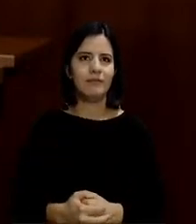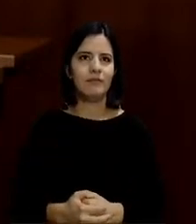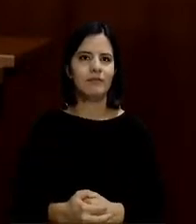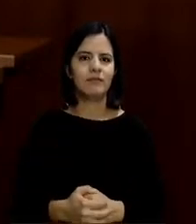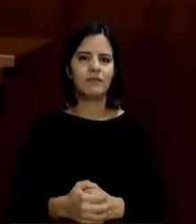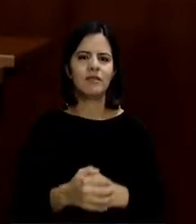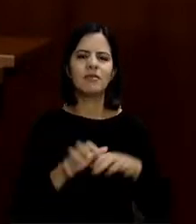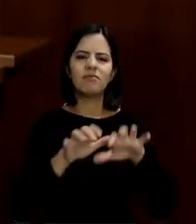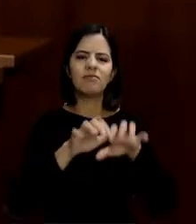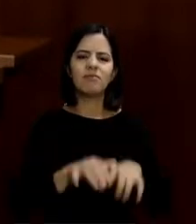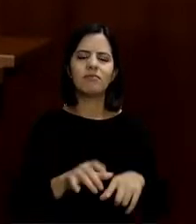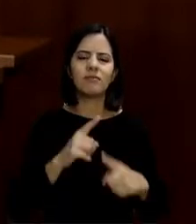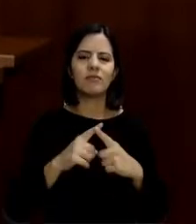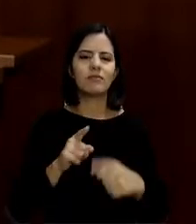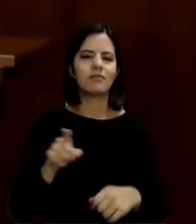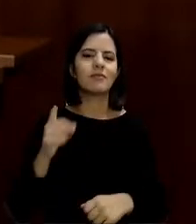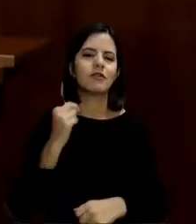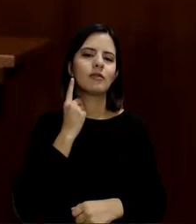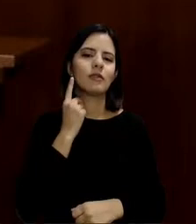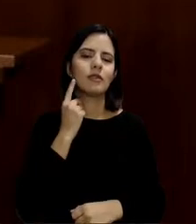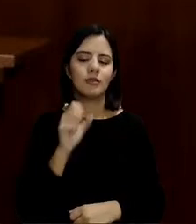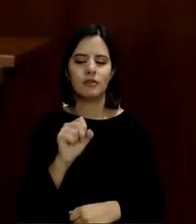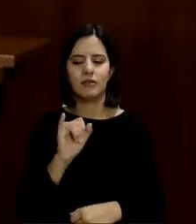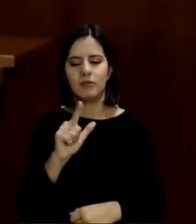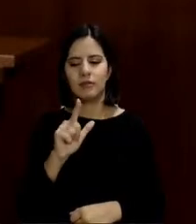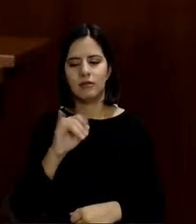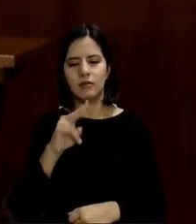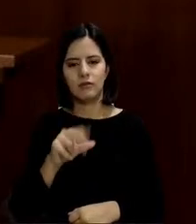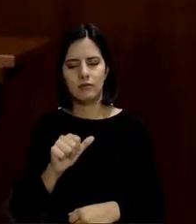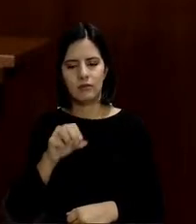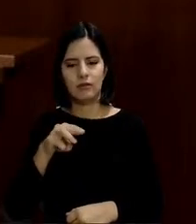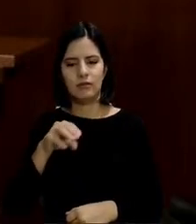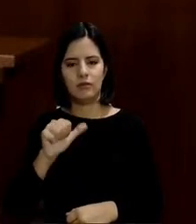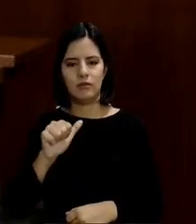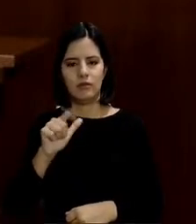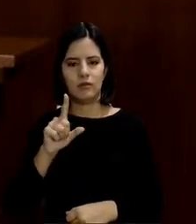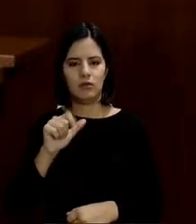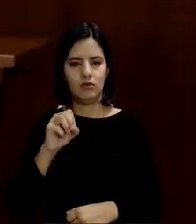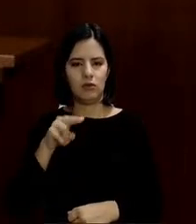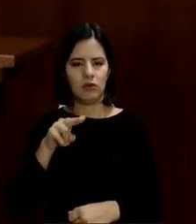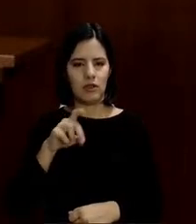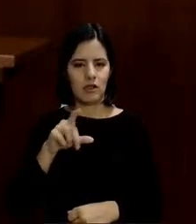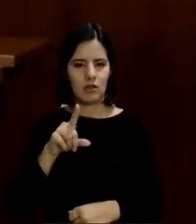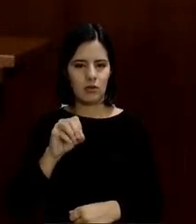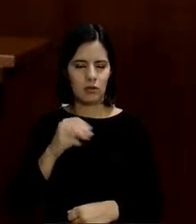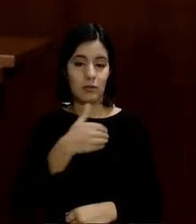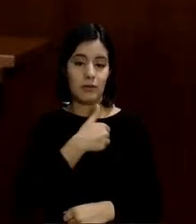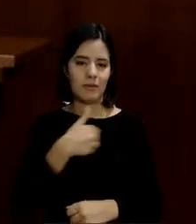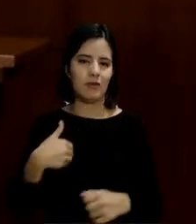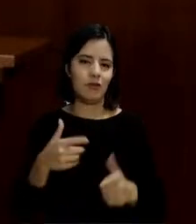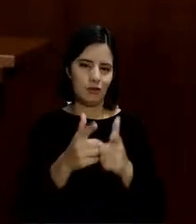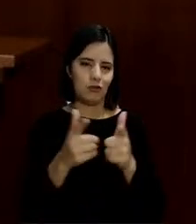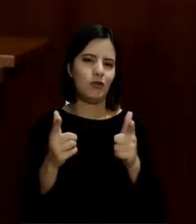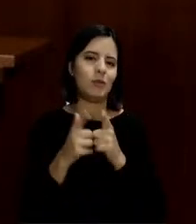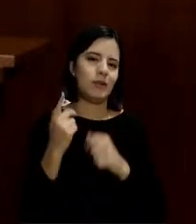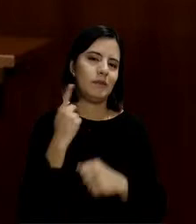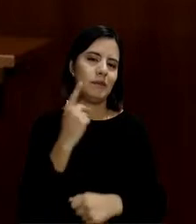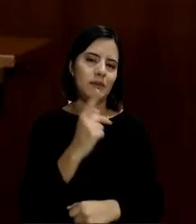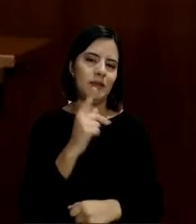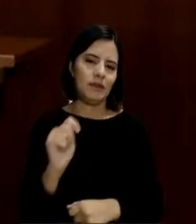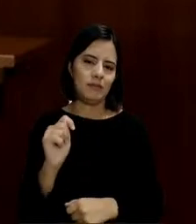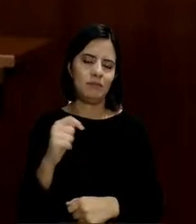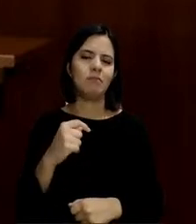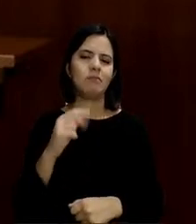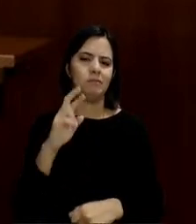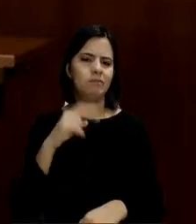diputada Silvia Barberena Maldonado, integrante del Grupo Parlamentario Partido del Trabajo, en el ejercicio de las facultades que me